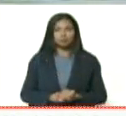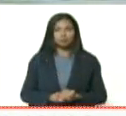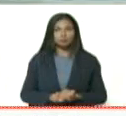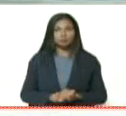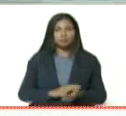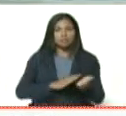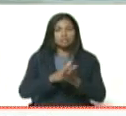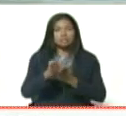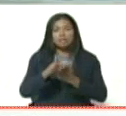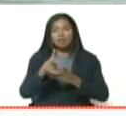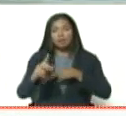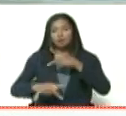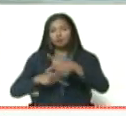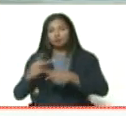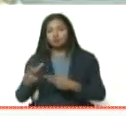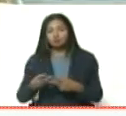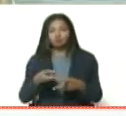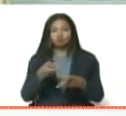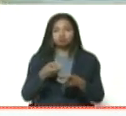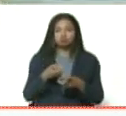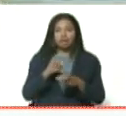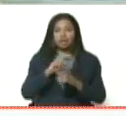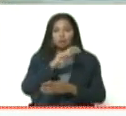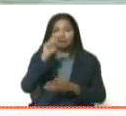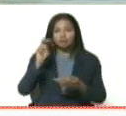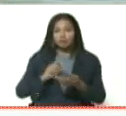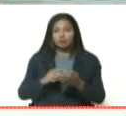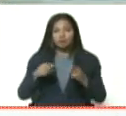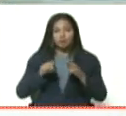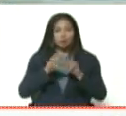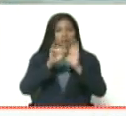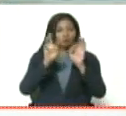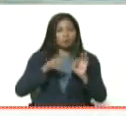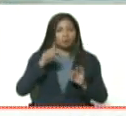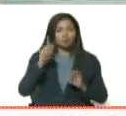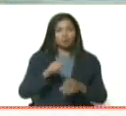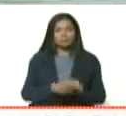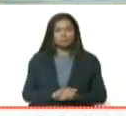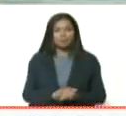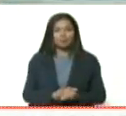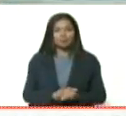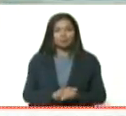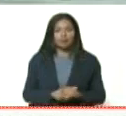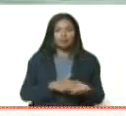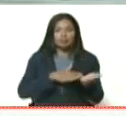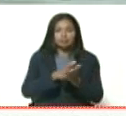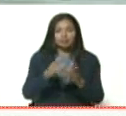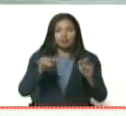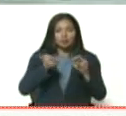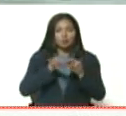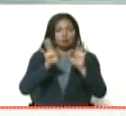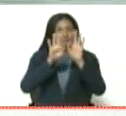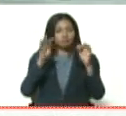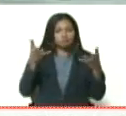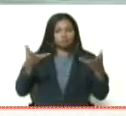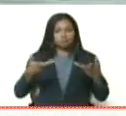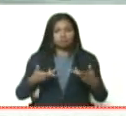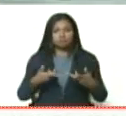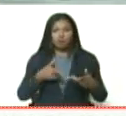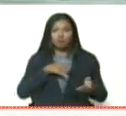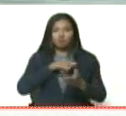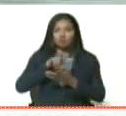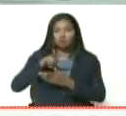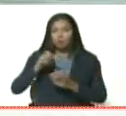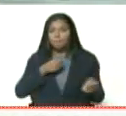la producción de los insumos a nivel nacional y para garantizar la traída del exterior de